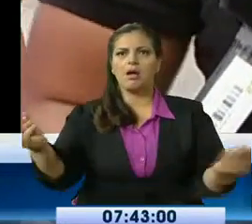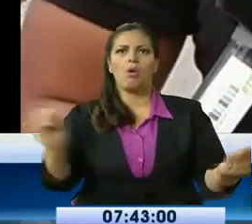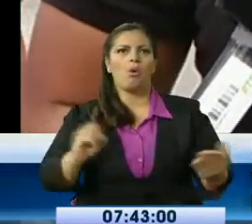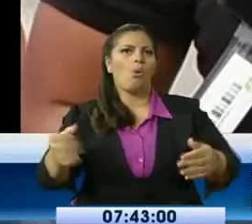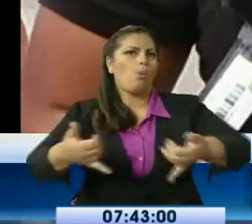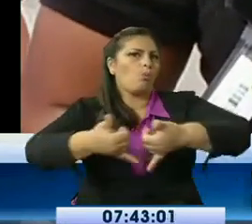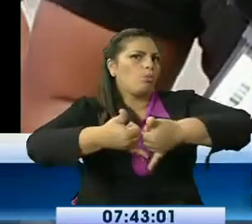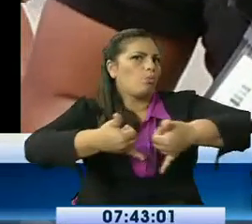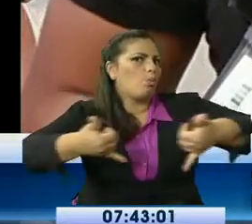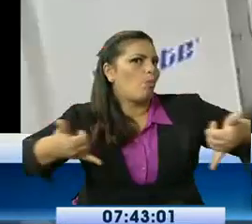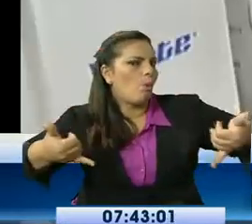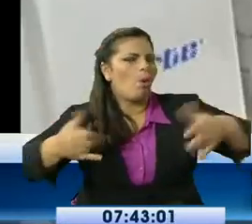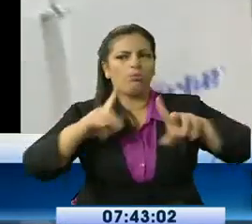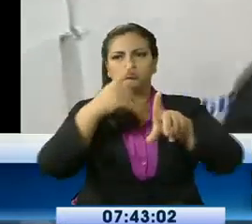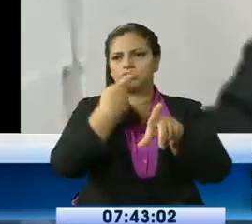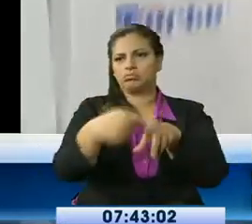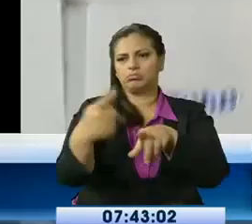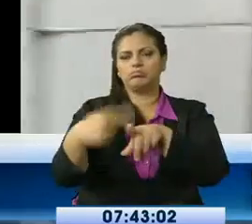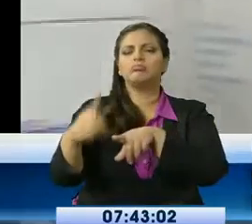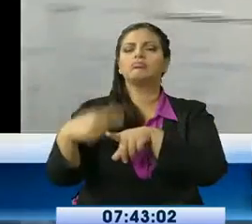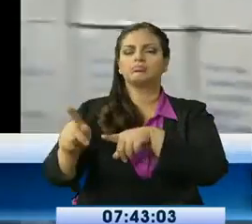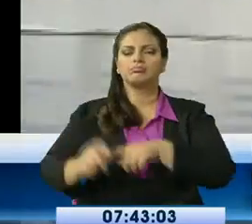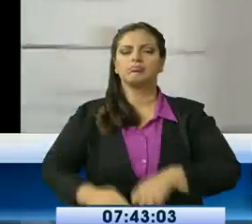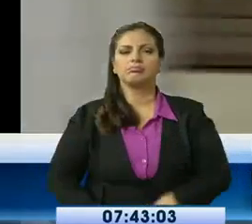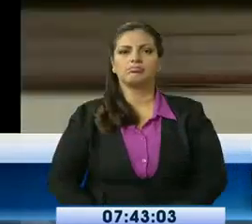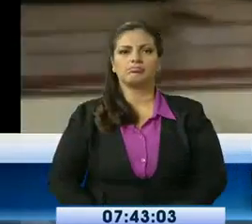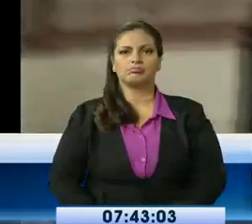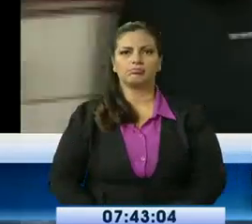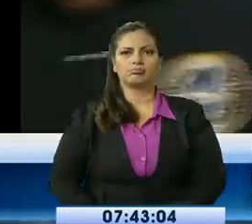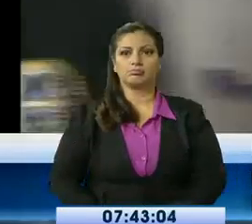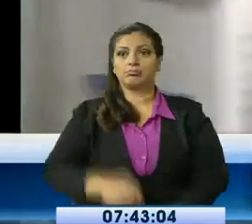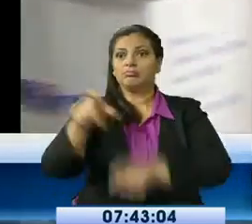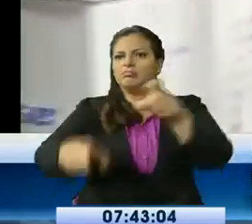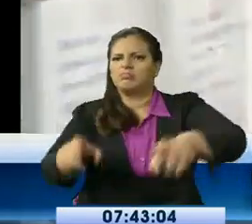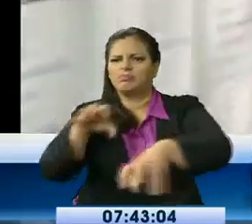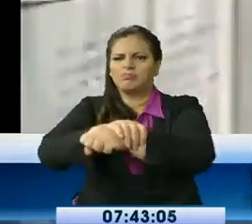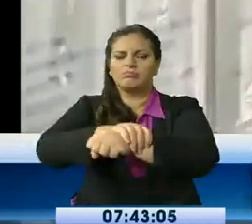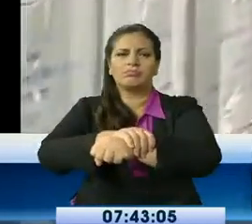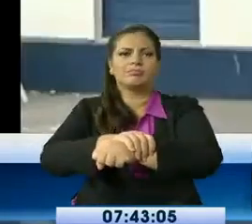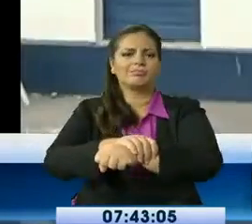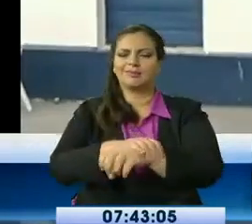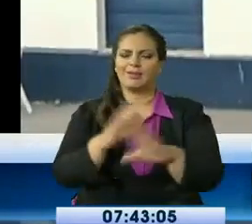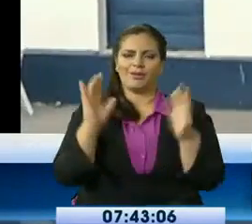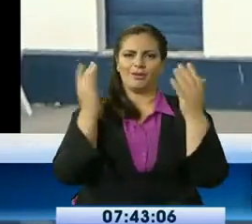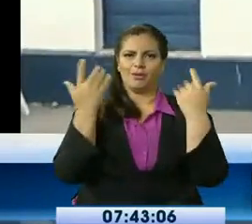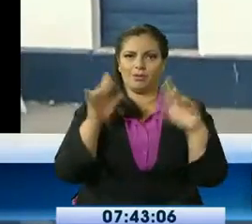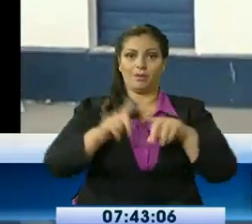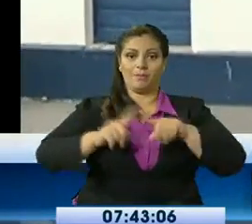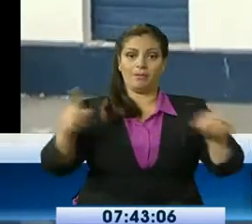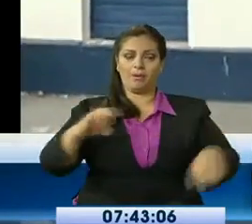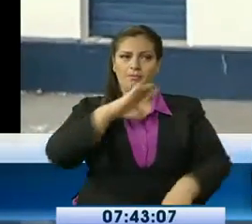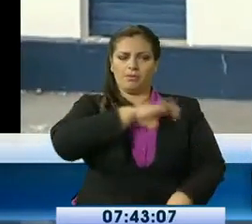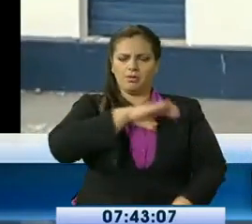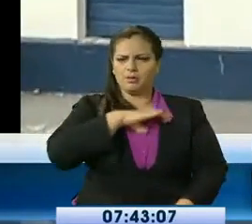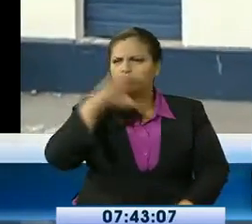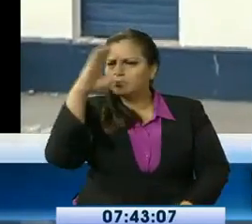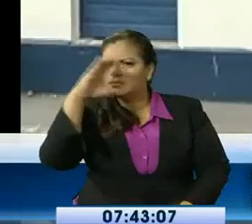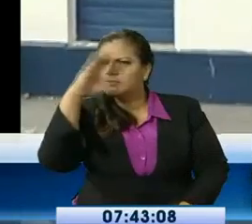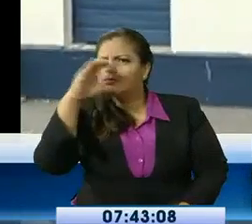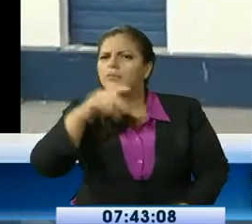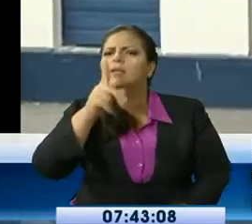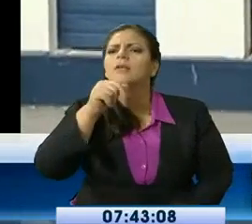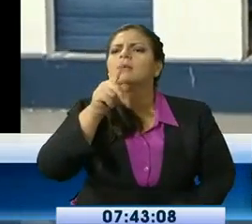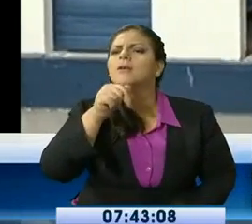moles de tipo de ropa. Al momento del operativo no hubo detenciones, pero la policía está tras la pista de los destinatarios